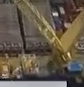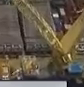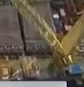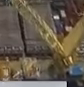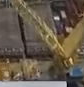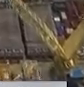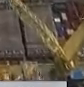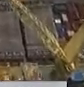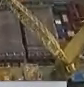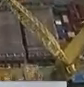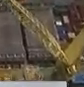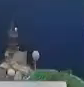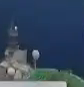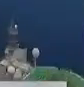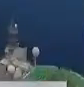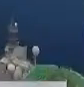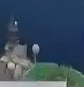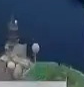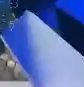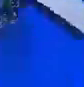le afectan a la empresa.